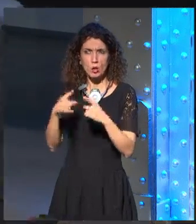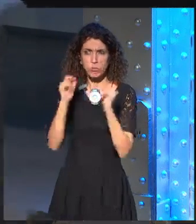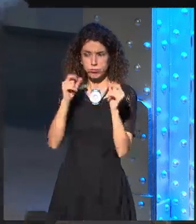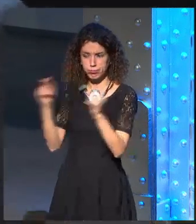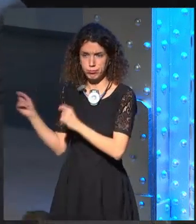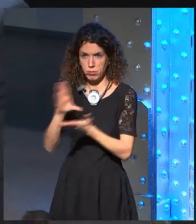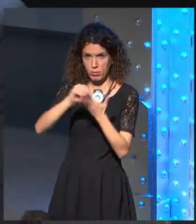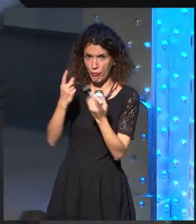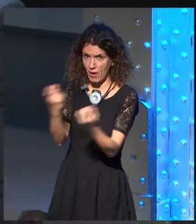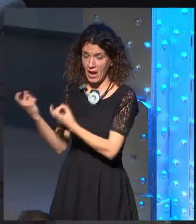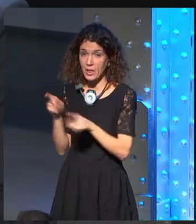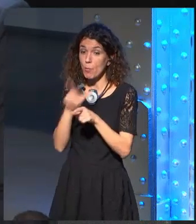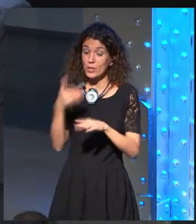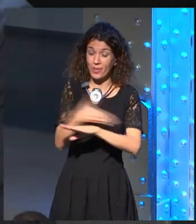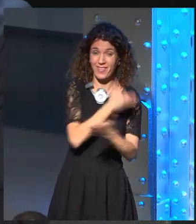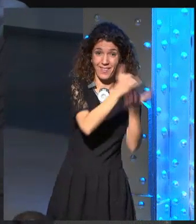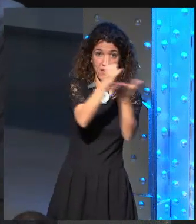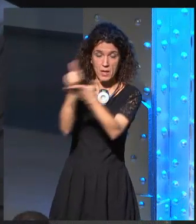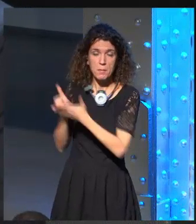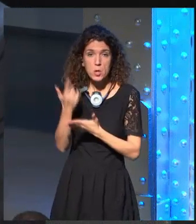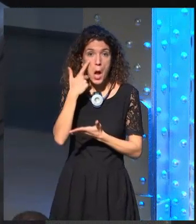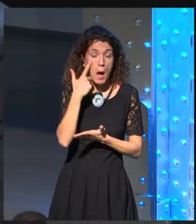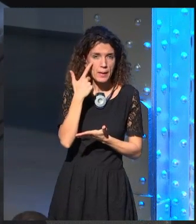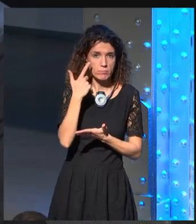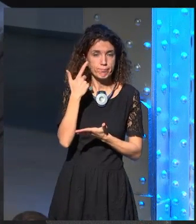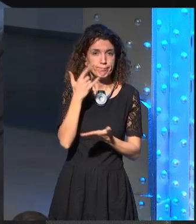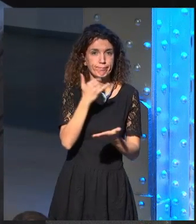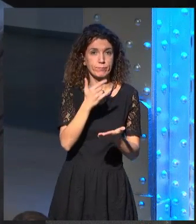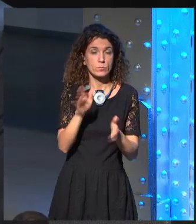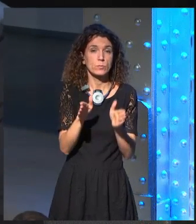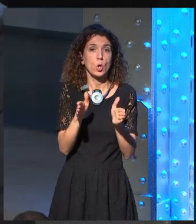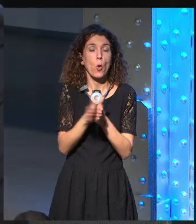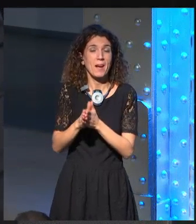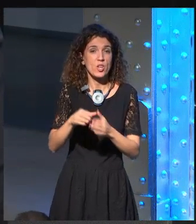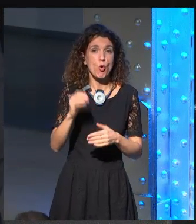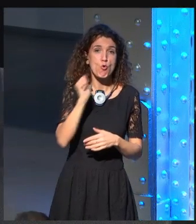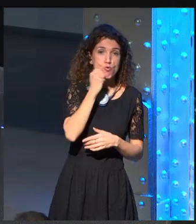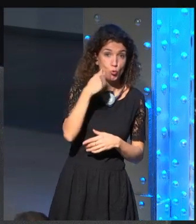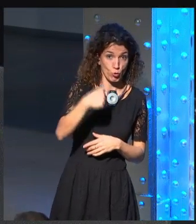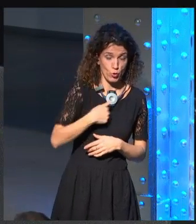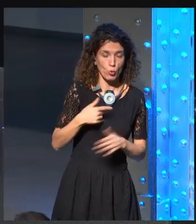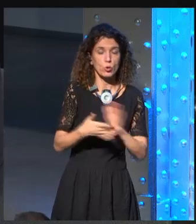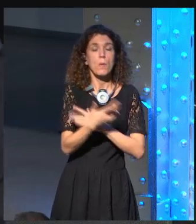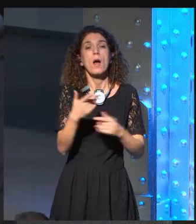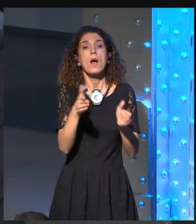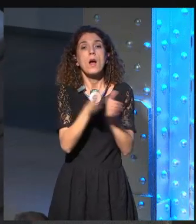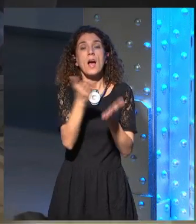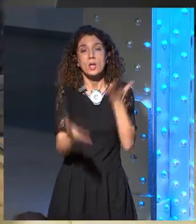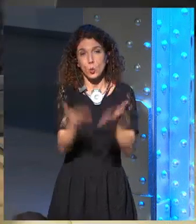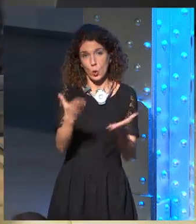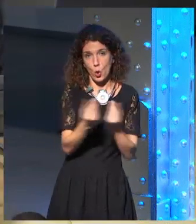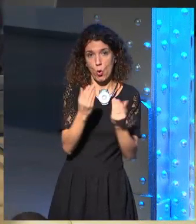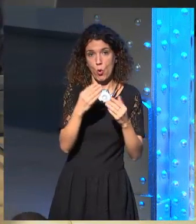Por eso necesitamos estos experimentos, lo que hicimos mi compañero ruso y yo, y el estudio comparativo con mi